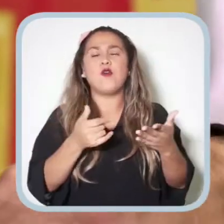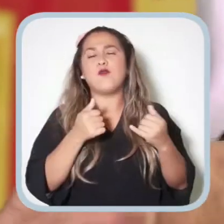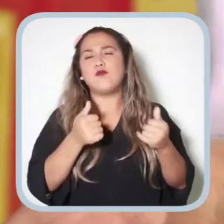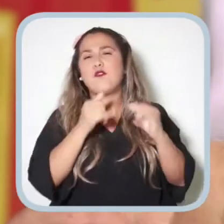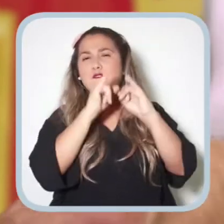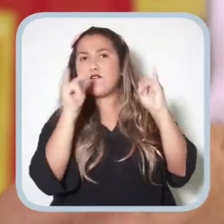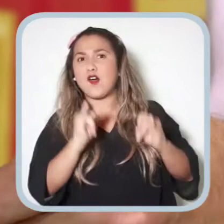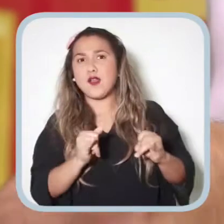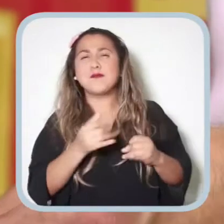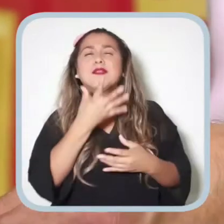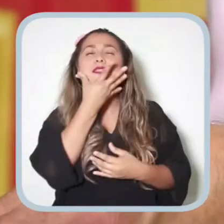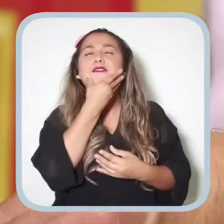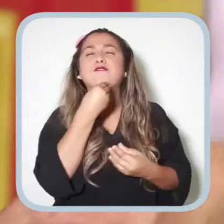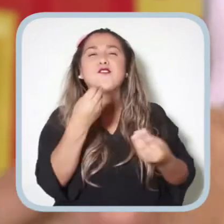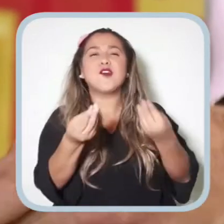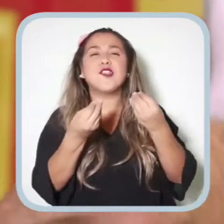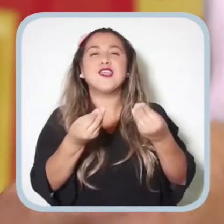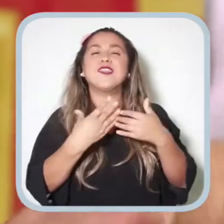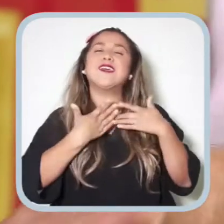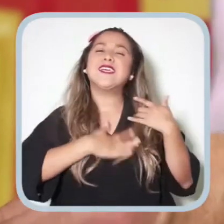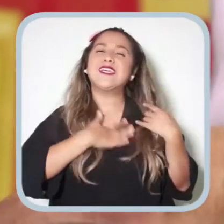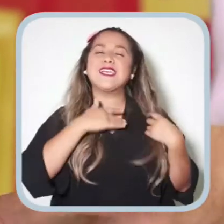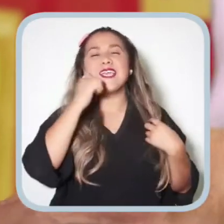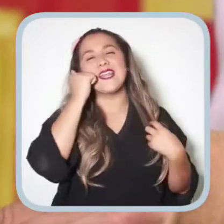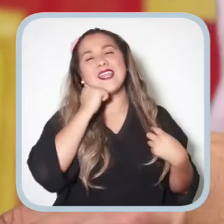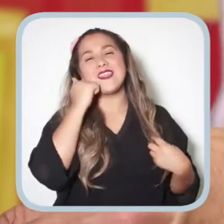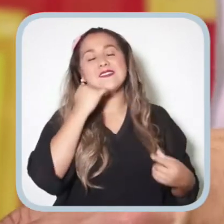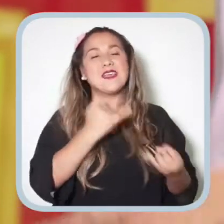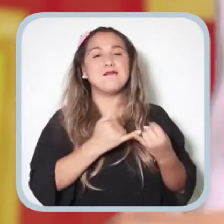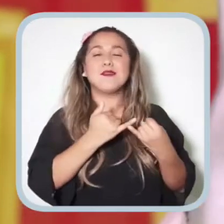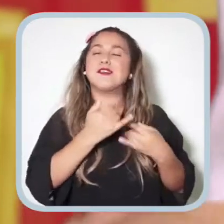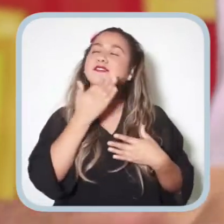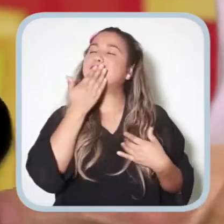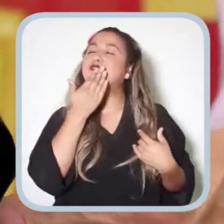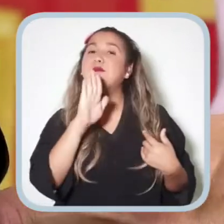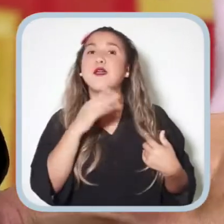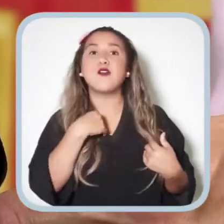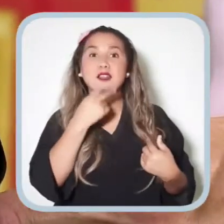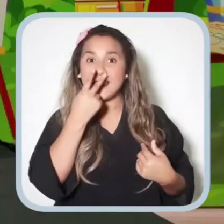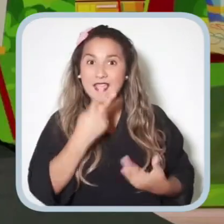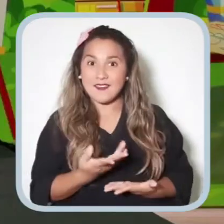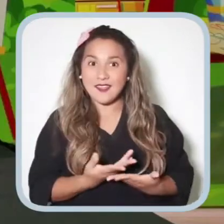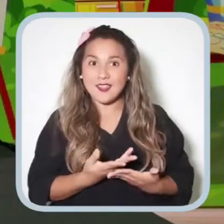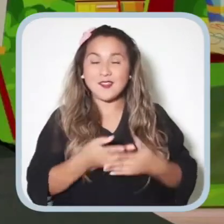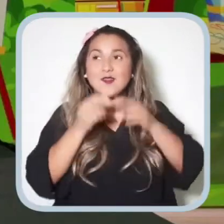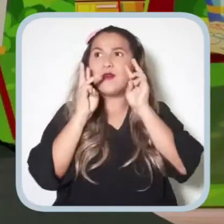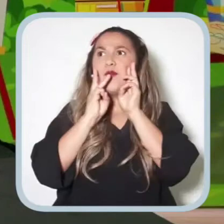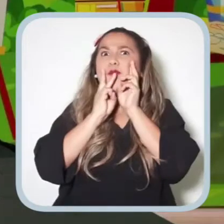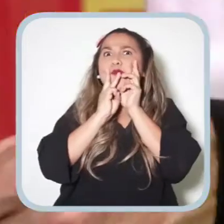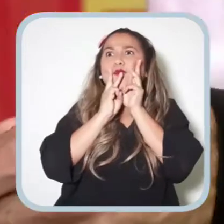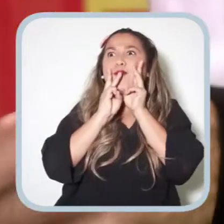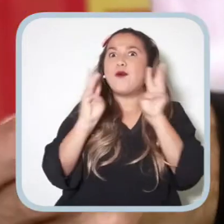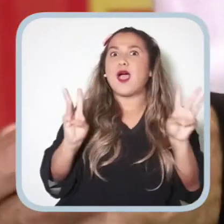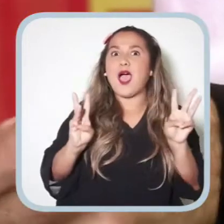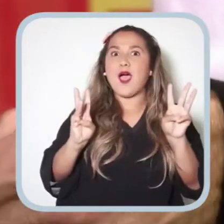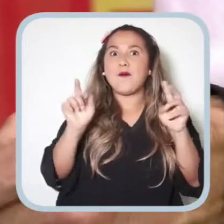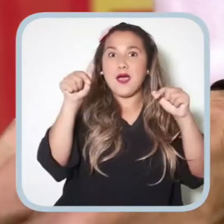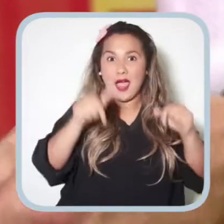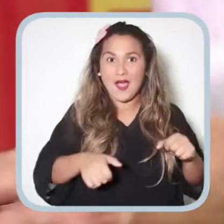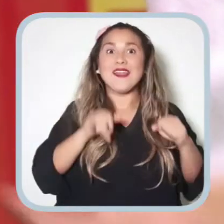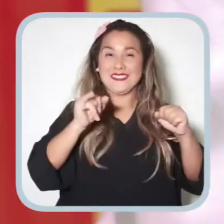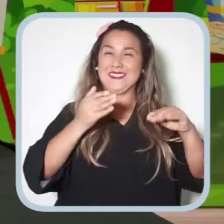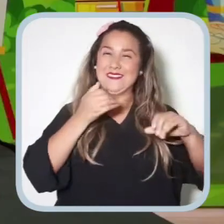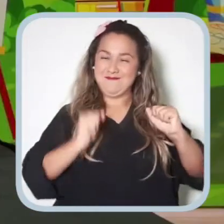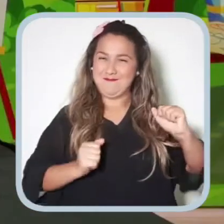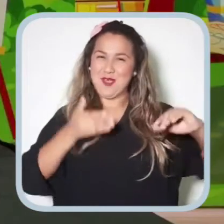Están preciosos, queridos amigos. Ha sido lo mejor que he visto. ¡Guau! Ahora sí puedo asistir a mi cumpleaños por